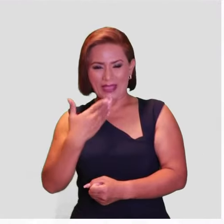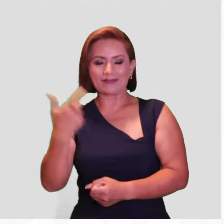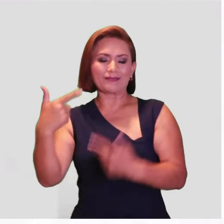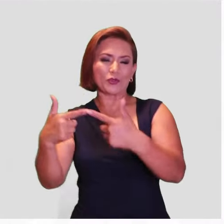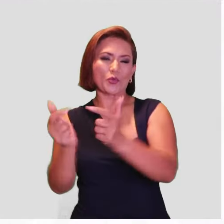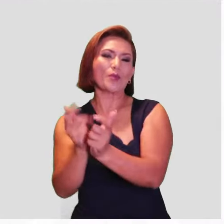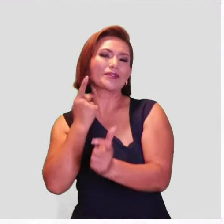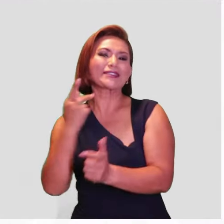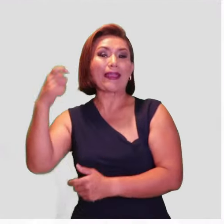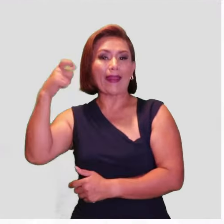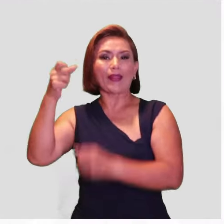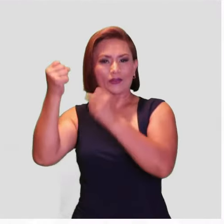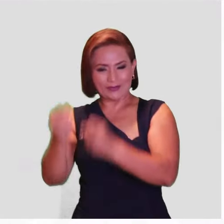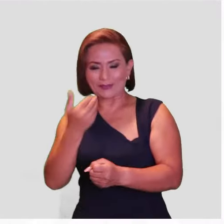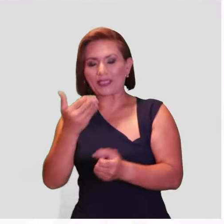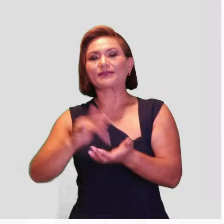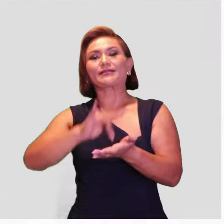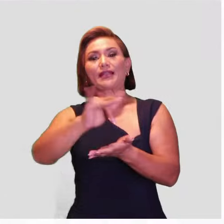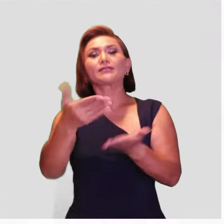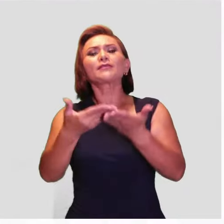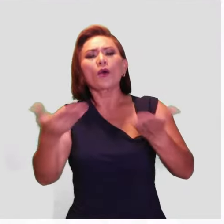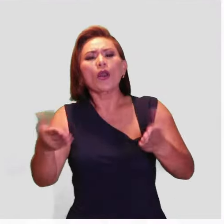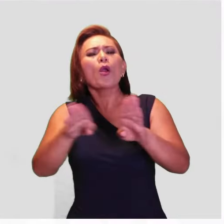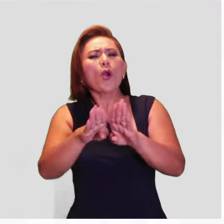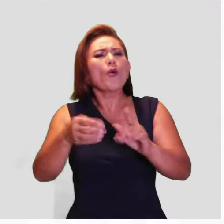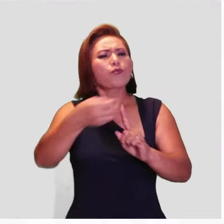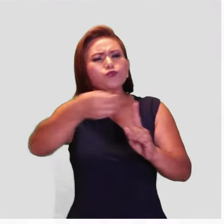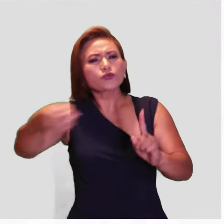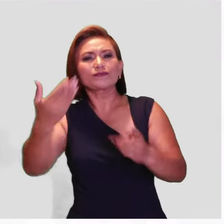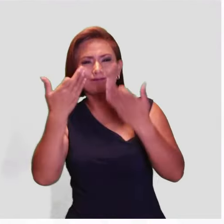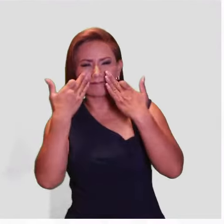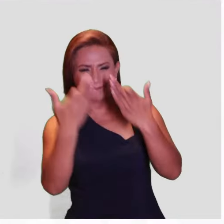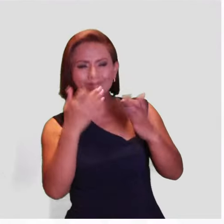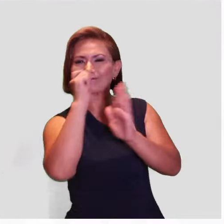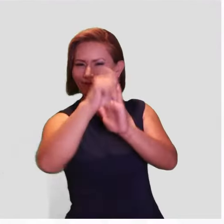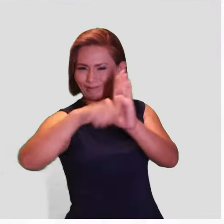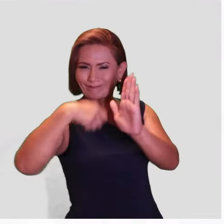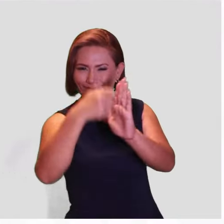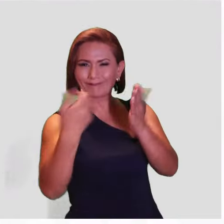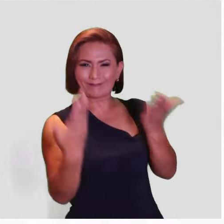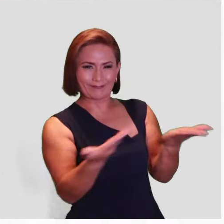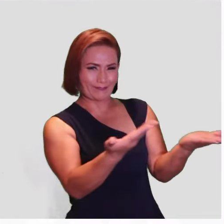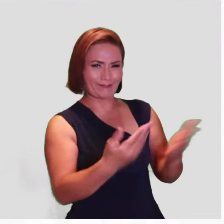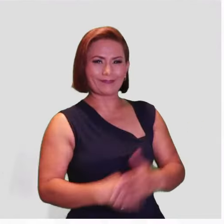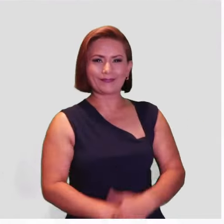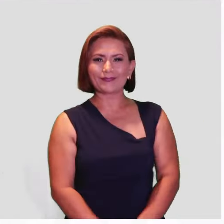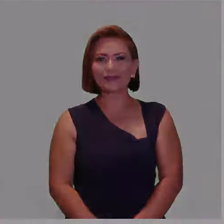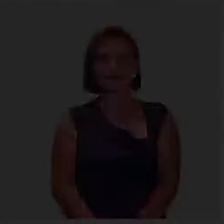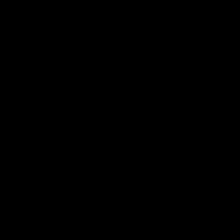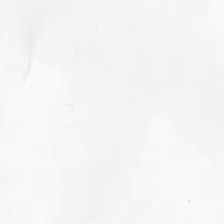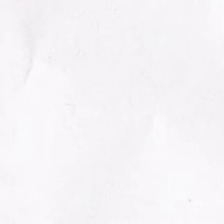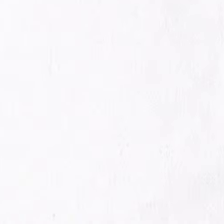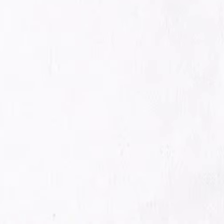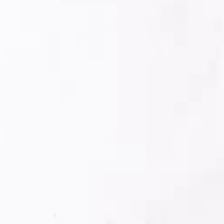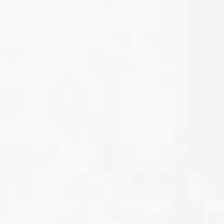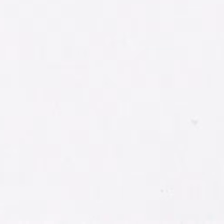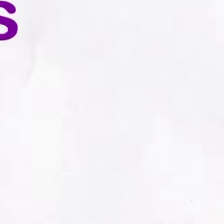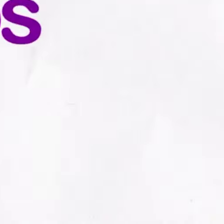ahora vamos a conocer el formato a través del cual se va a desarrollar este diálogo.